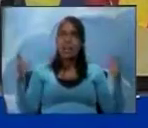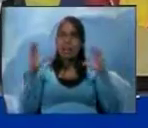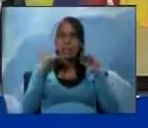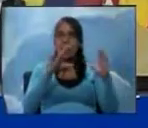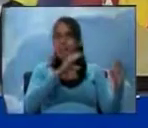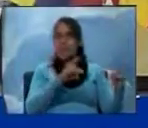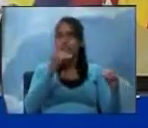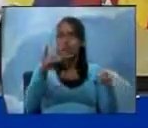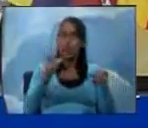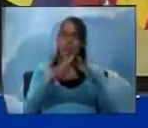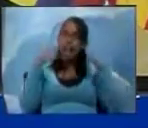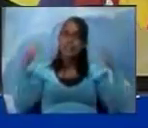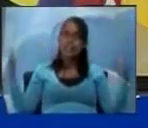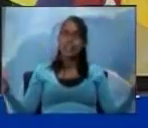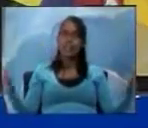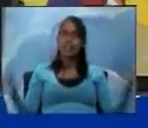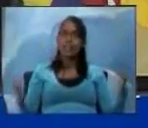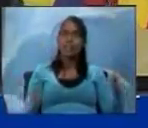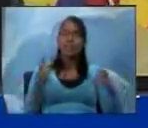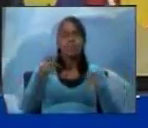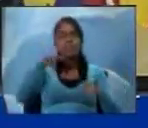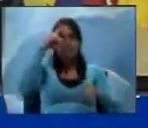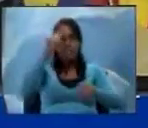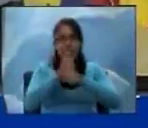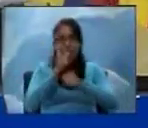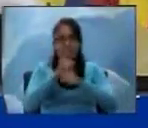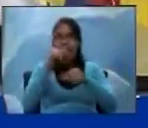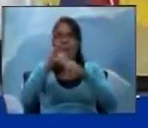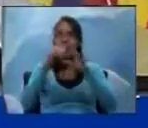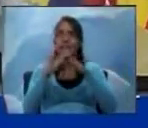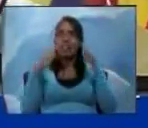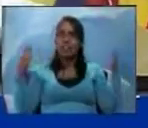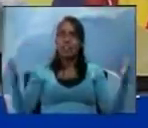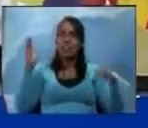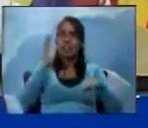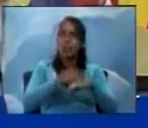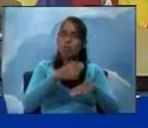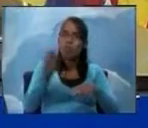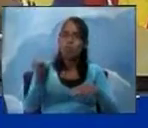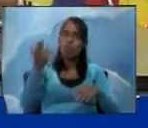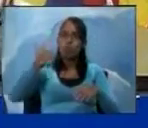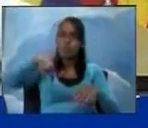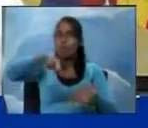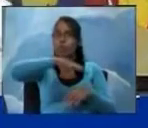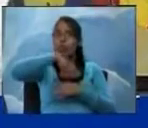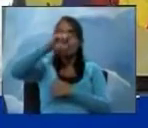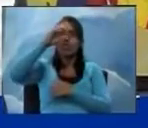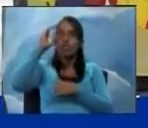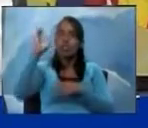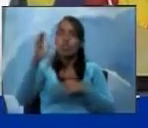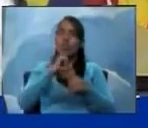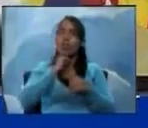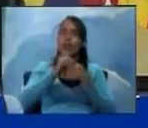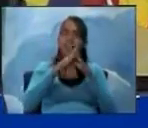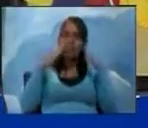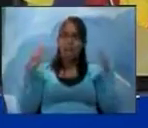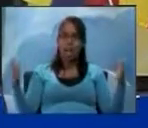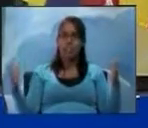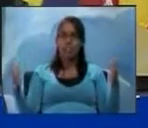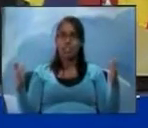en grande y actúa en grande, porque nuestro Dios es grande.